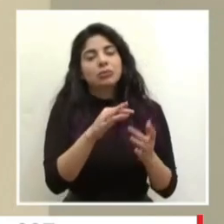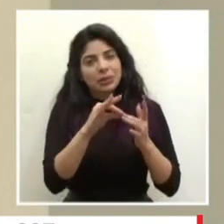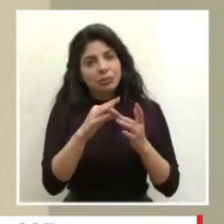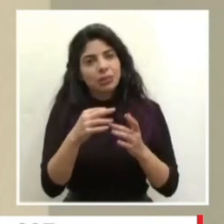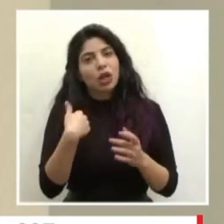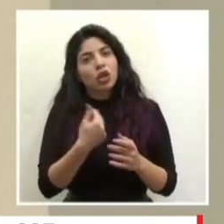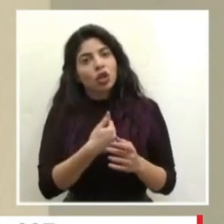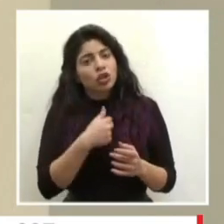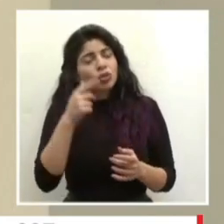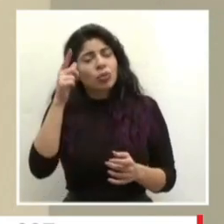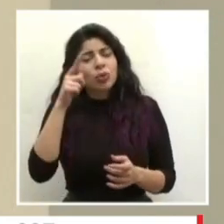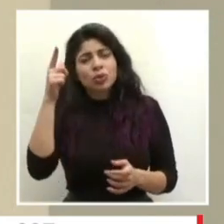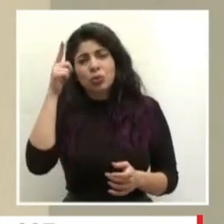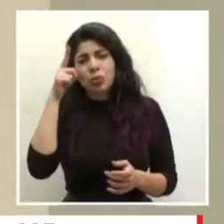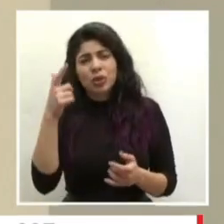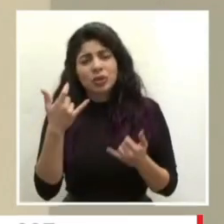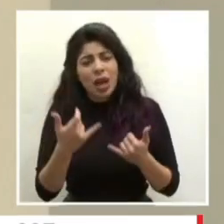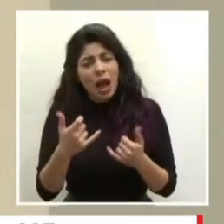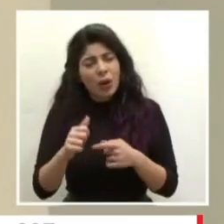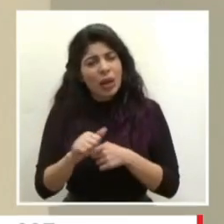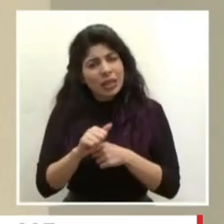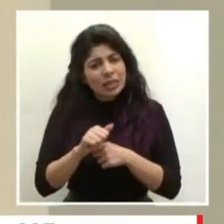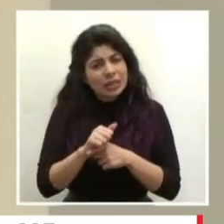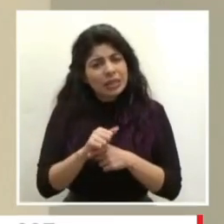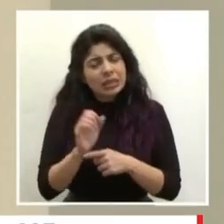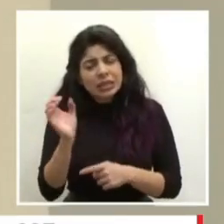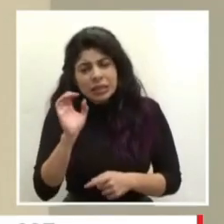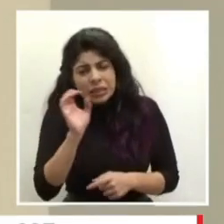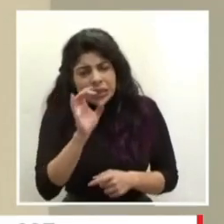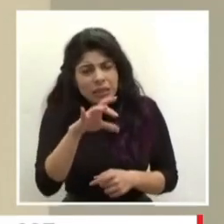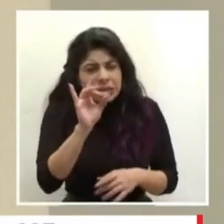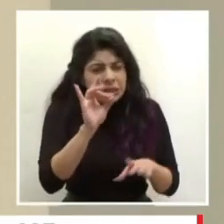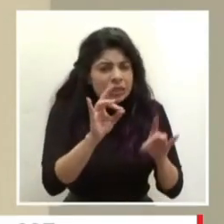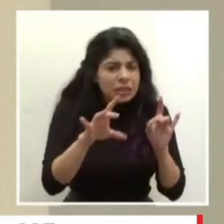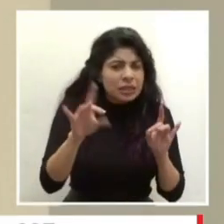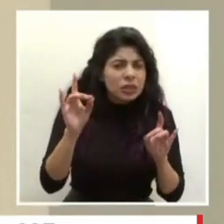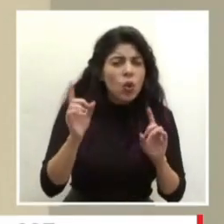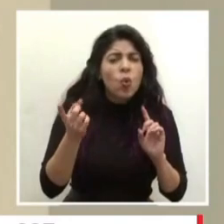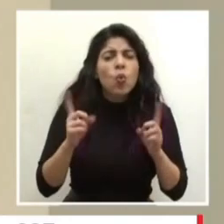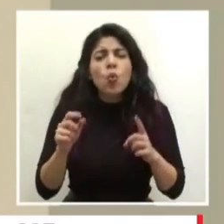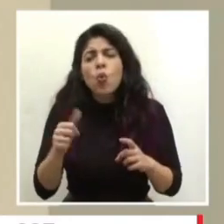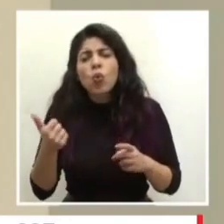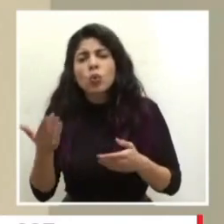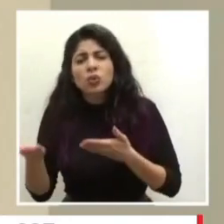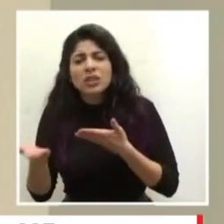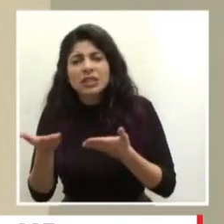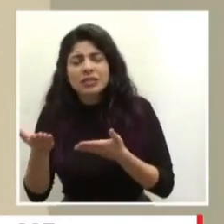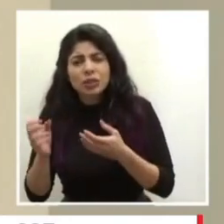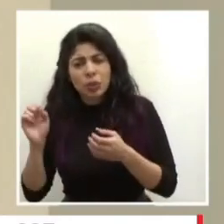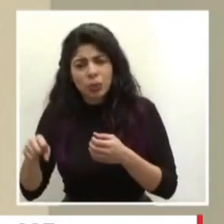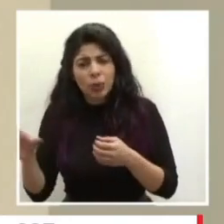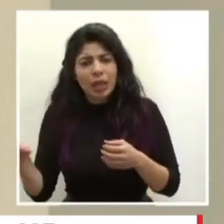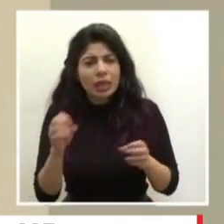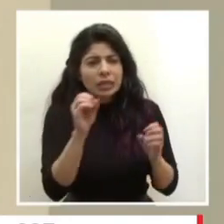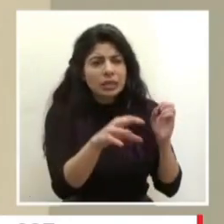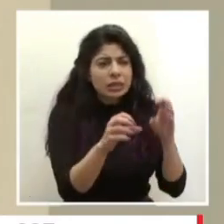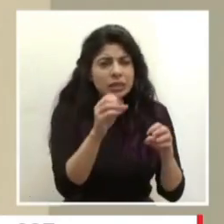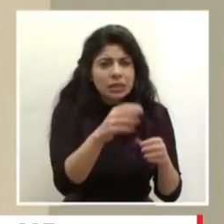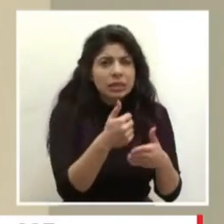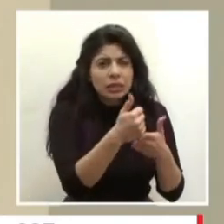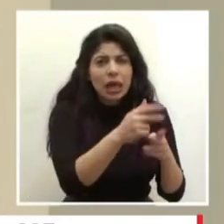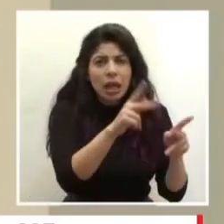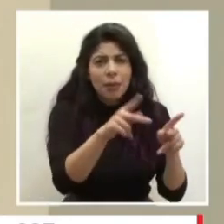Nosotros, por supuesto, estamos haciendo un ejercicio de identificación de qué otros servicios podemos seguir poniendo a disposición, y